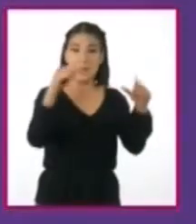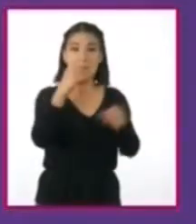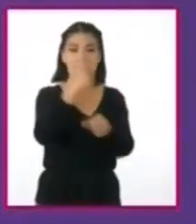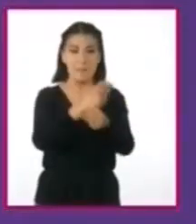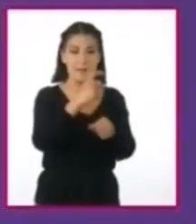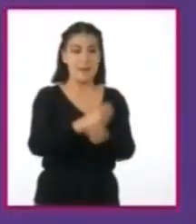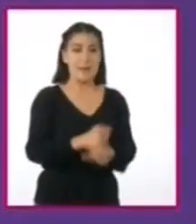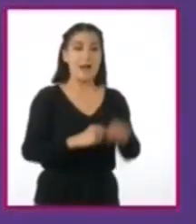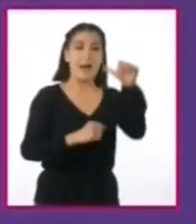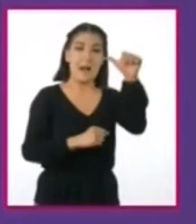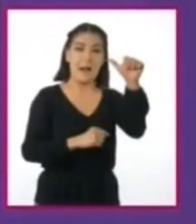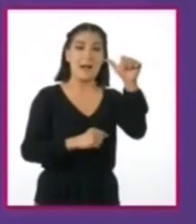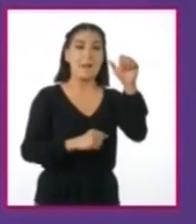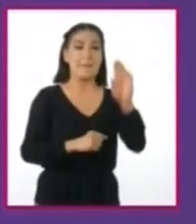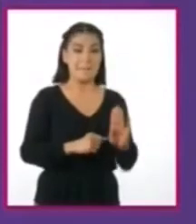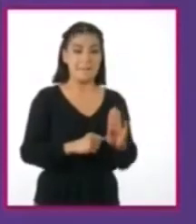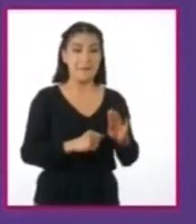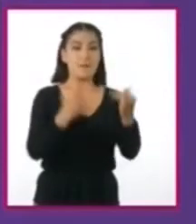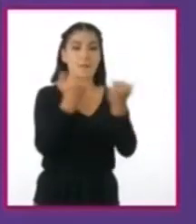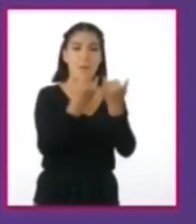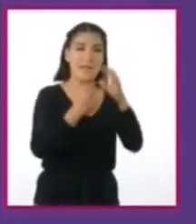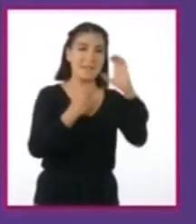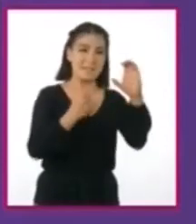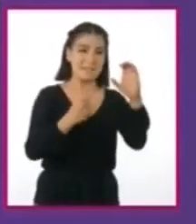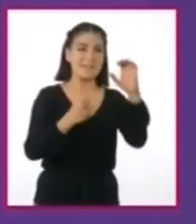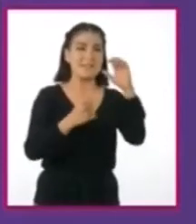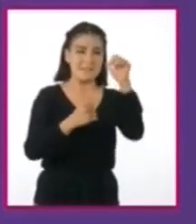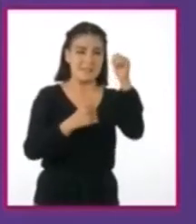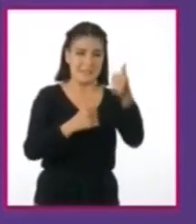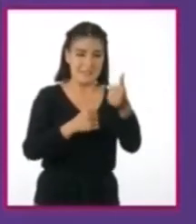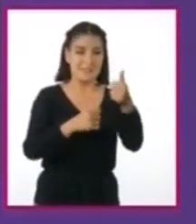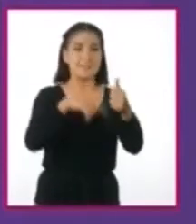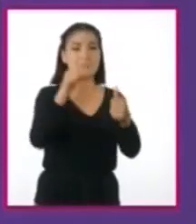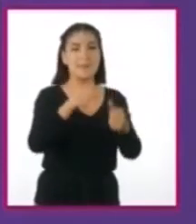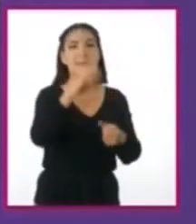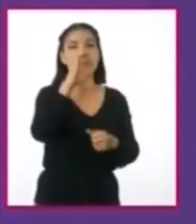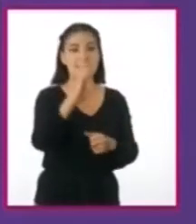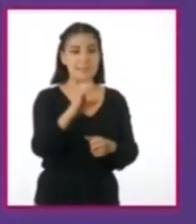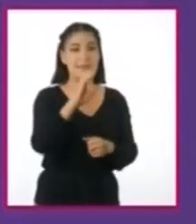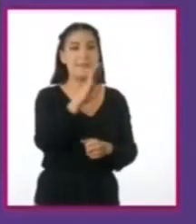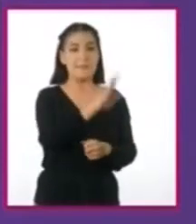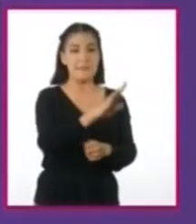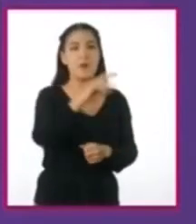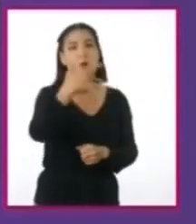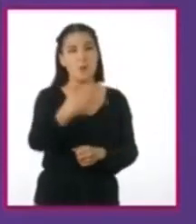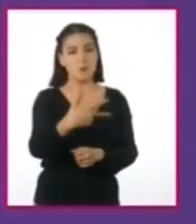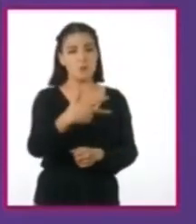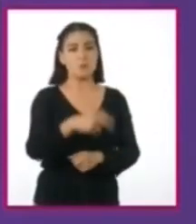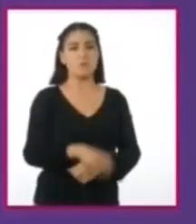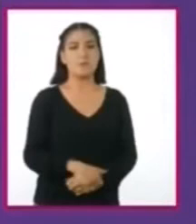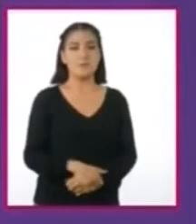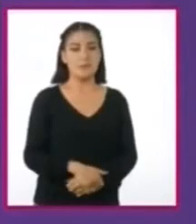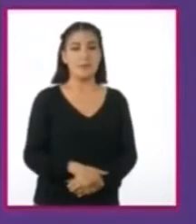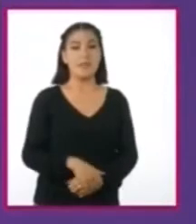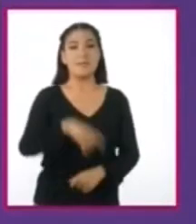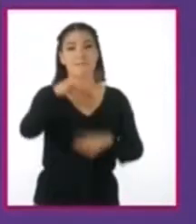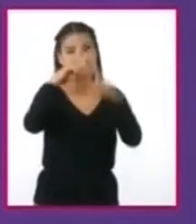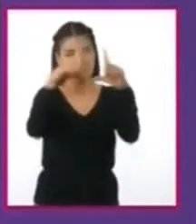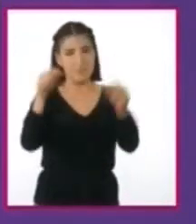AB igual a 6 centímetros, AC igual a 10 centímetros, BC igual a 8 centímetros. Triángulo